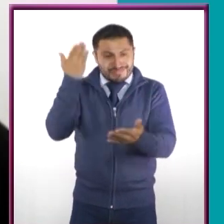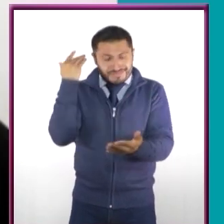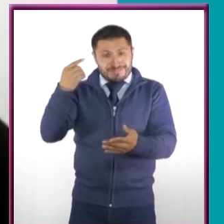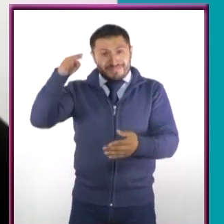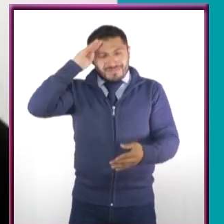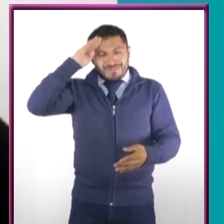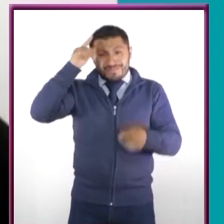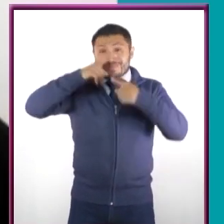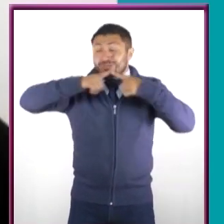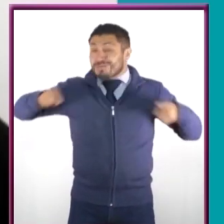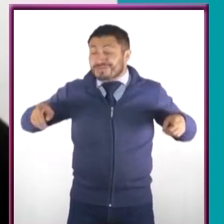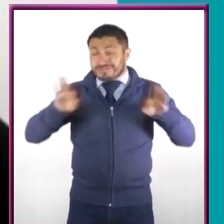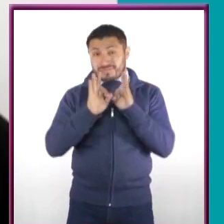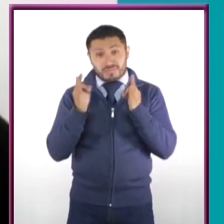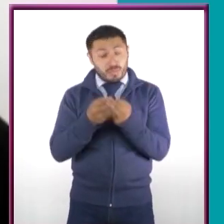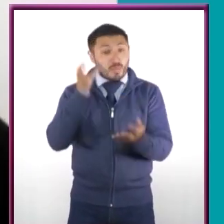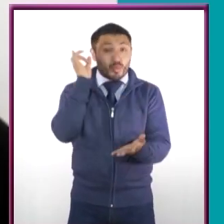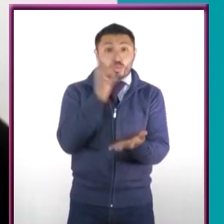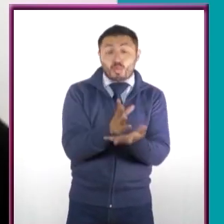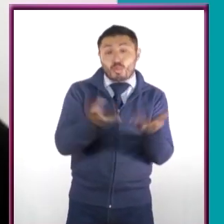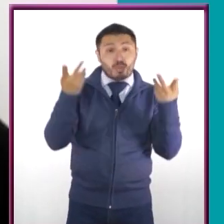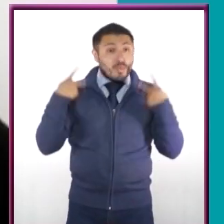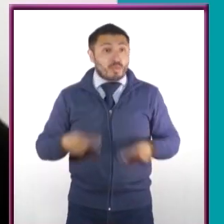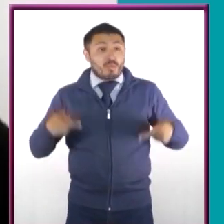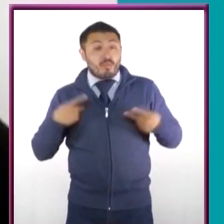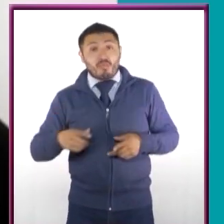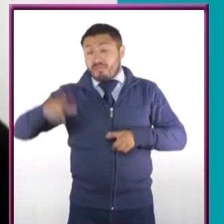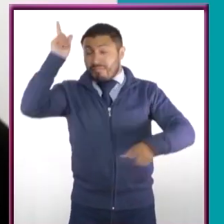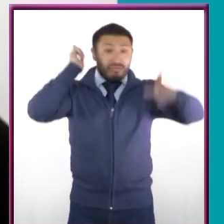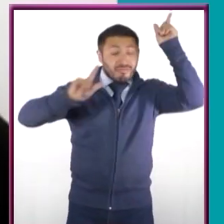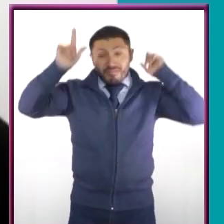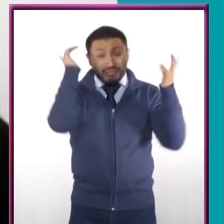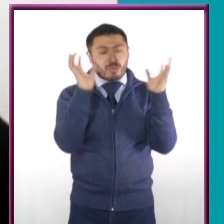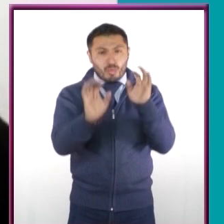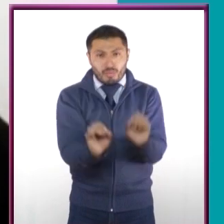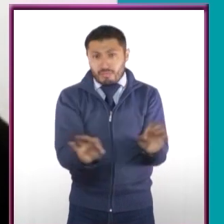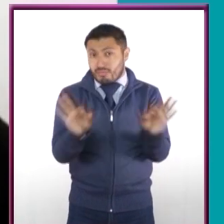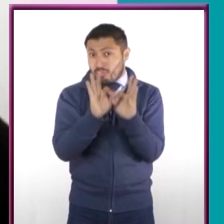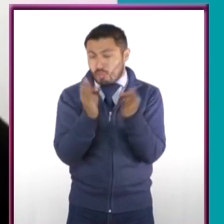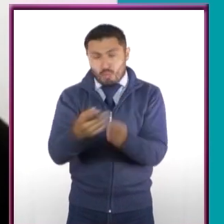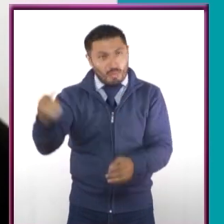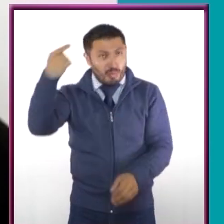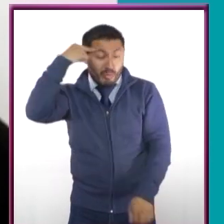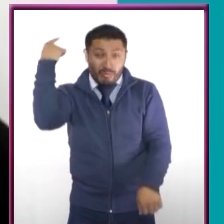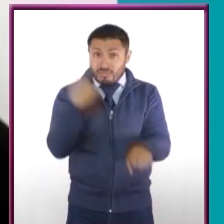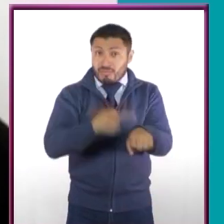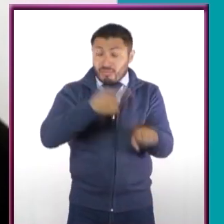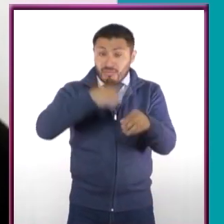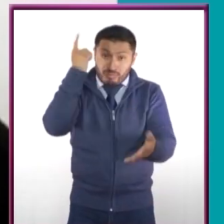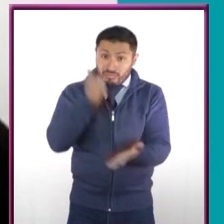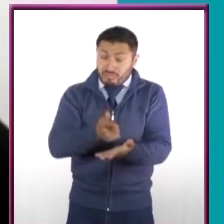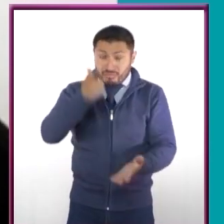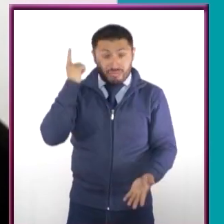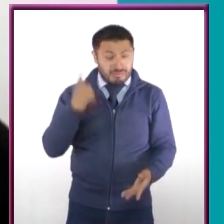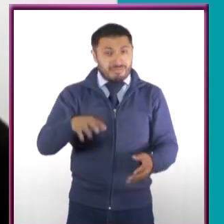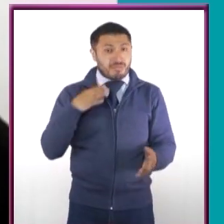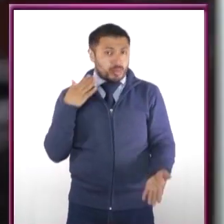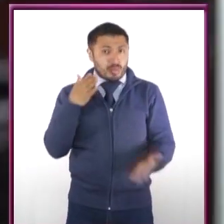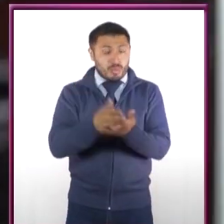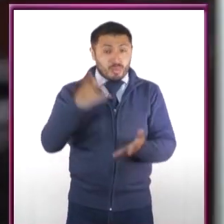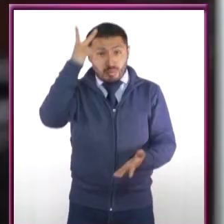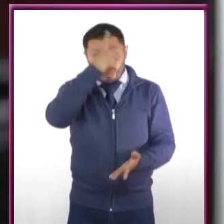anteriormente se creía, que solamente las personas que estaban locas o que tenían alguna enfermedad grave acudían al